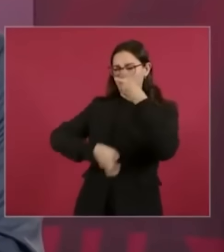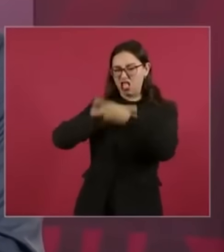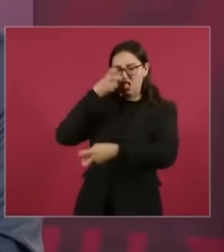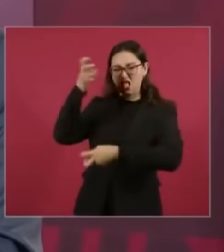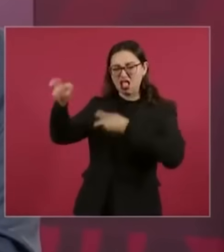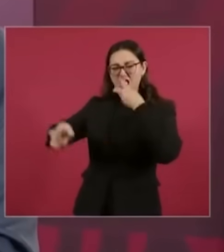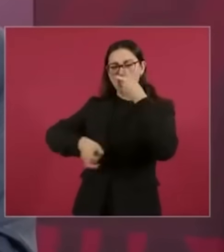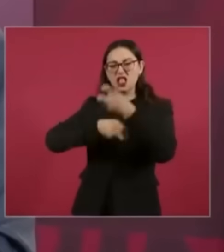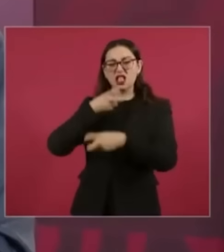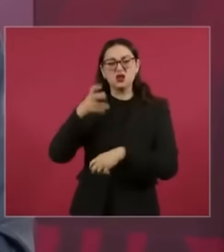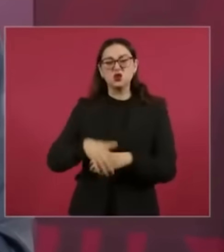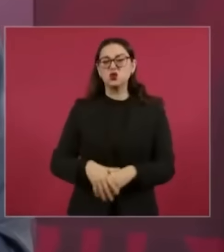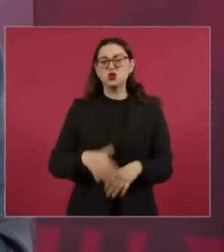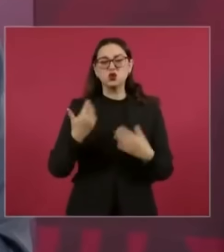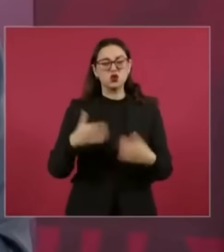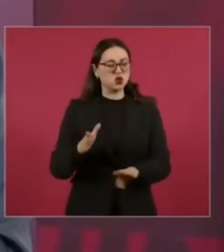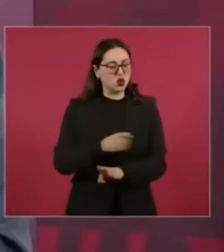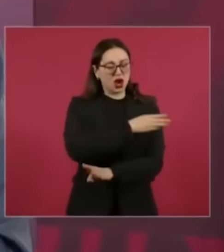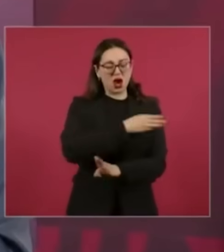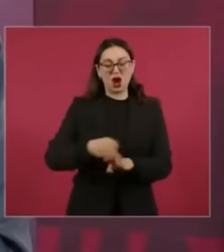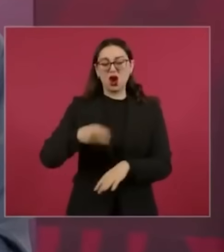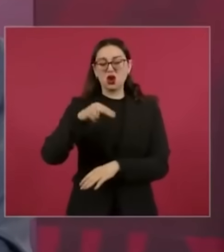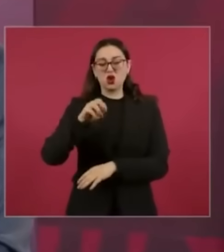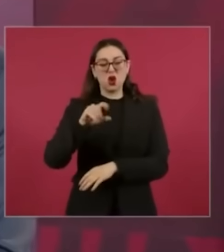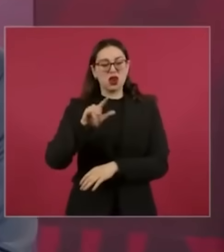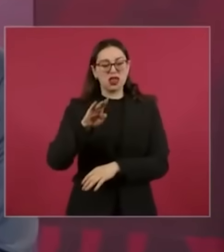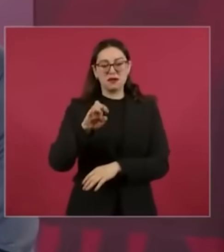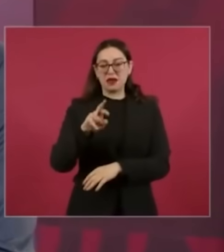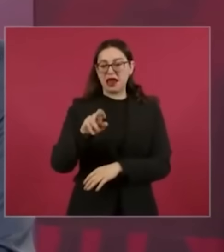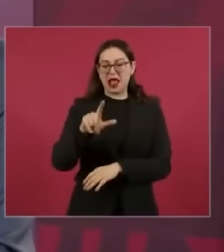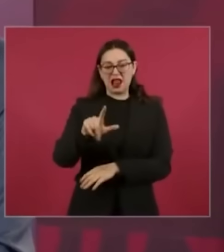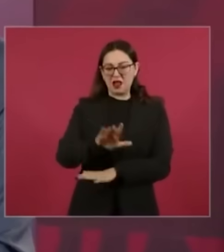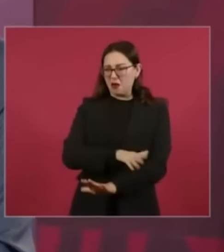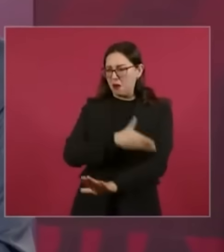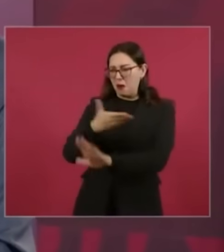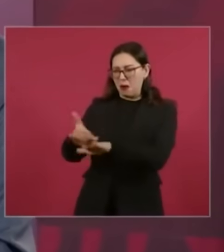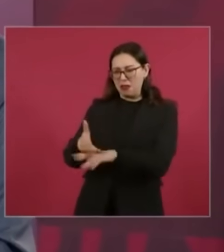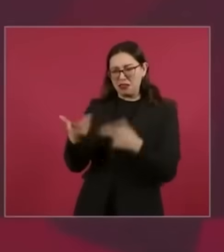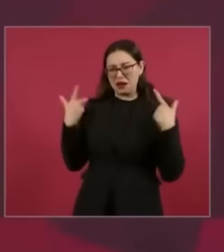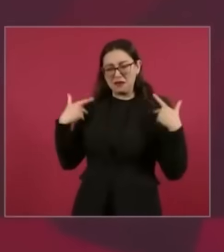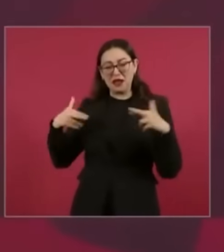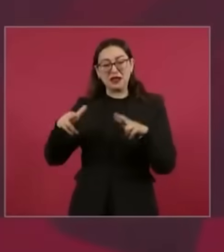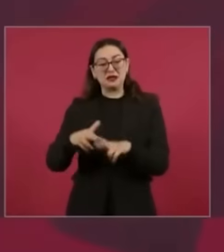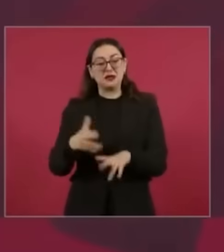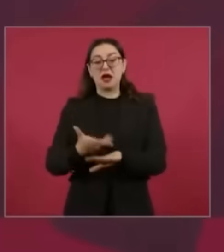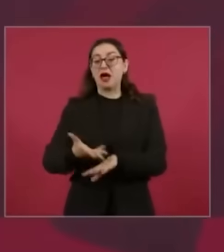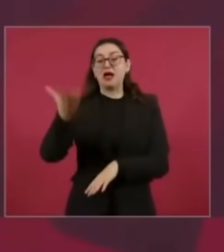como en el periodo neoliberal, a nuestros maestros.